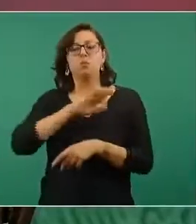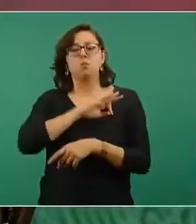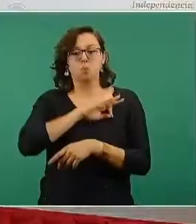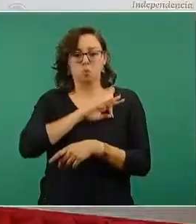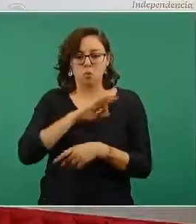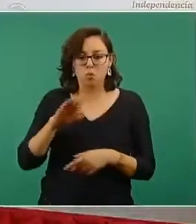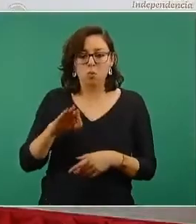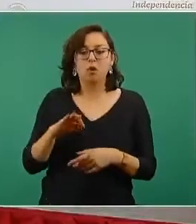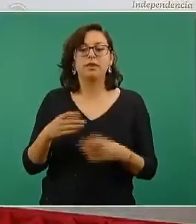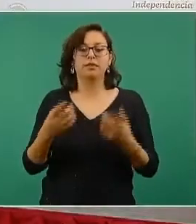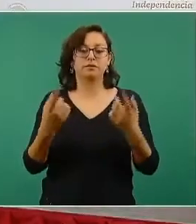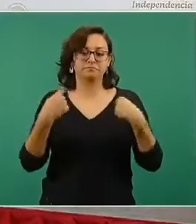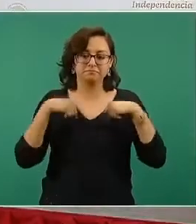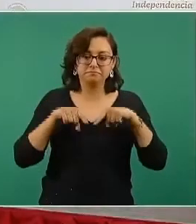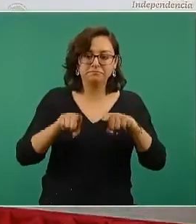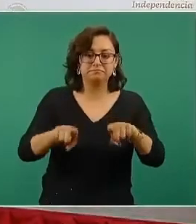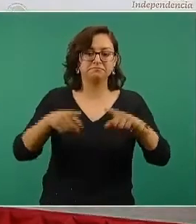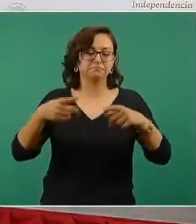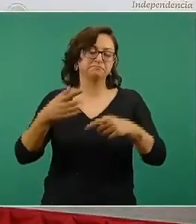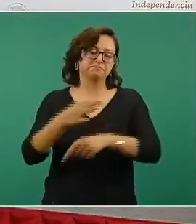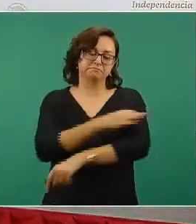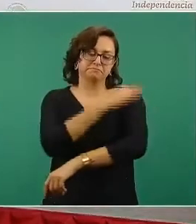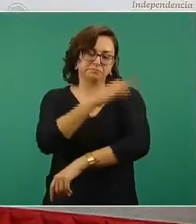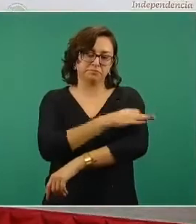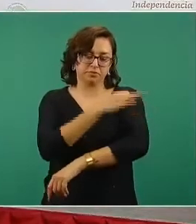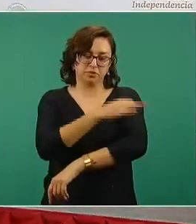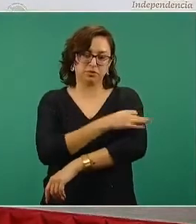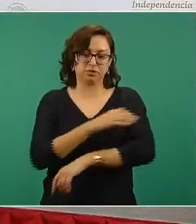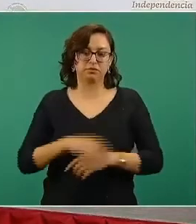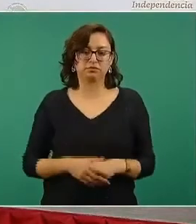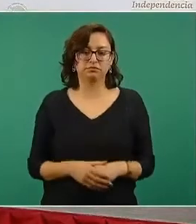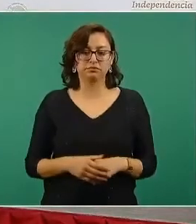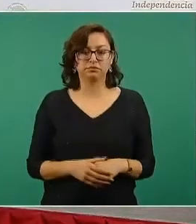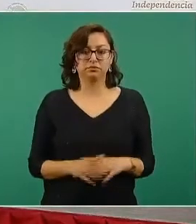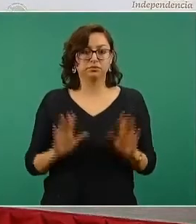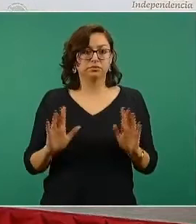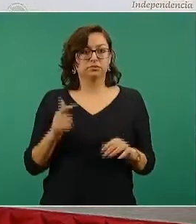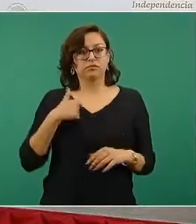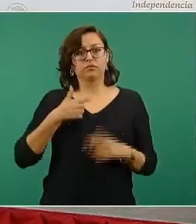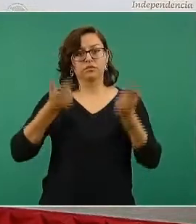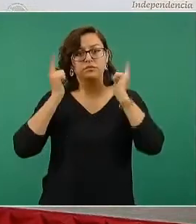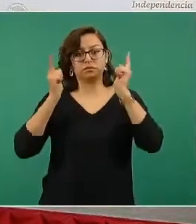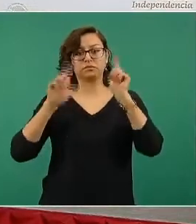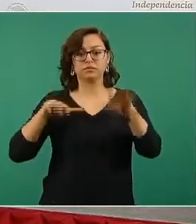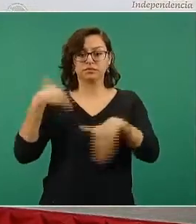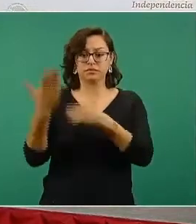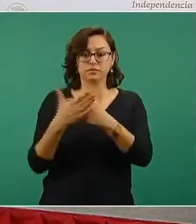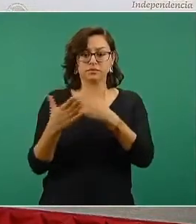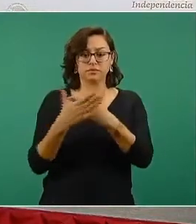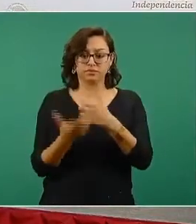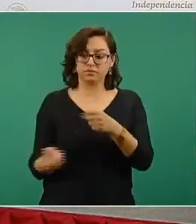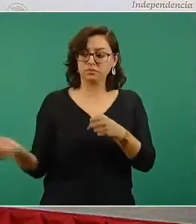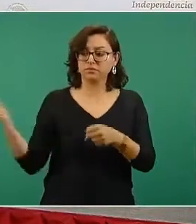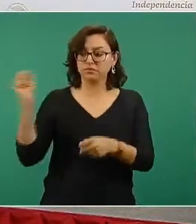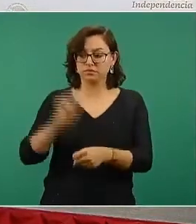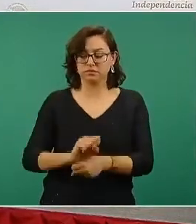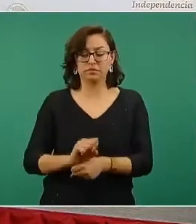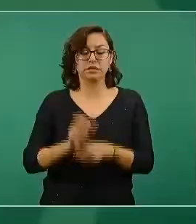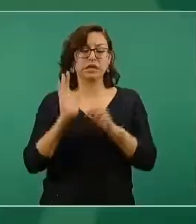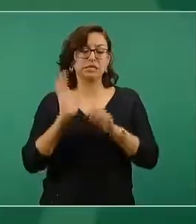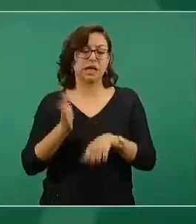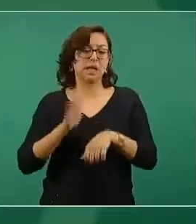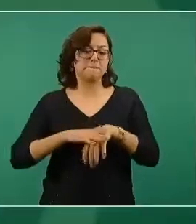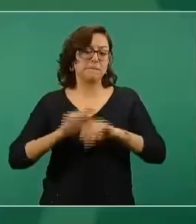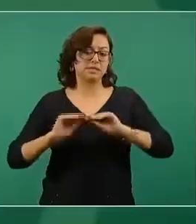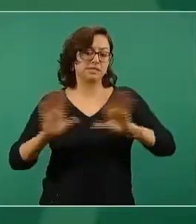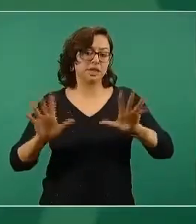manera concurrente con adulto mayor pues vacunarse. Entonces yo sí espero que a partir de la próxima semana el lineamiento esté claro, que sea